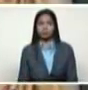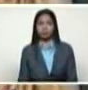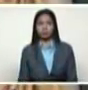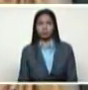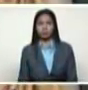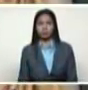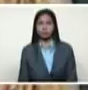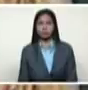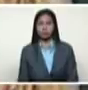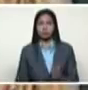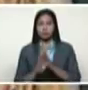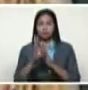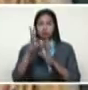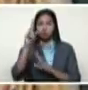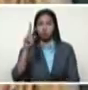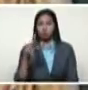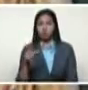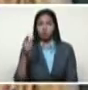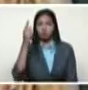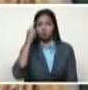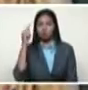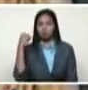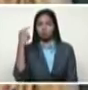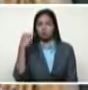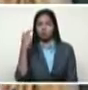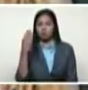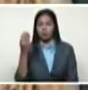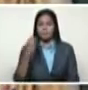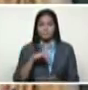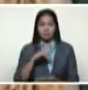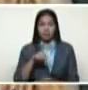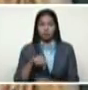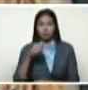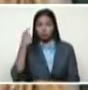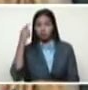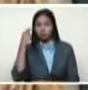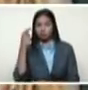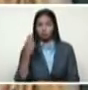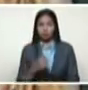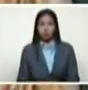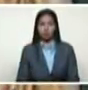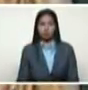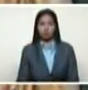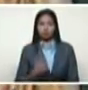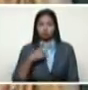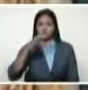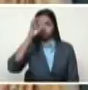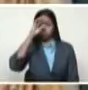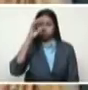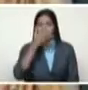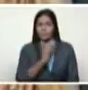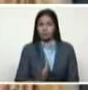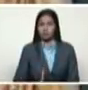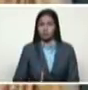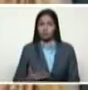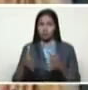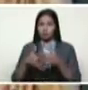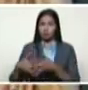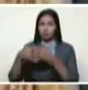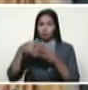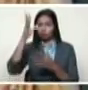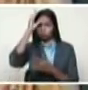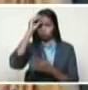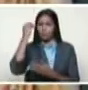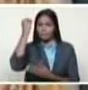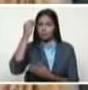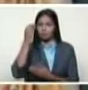Van avanzando todos los días en una locura. Todos los días. Esto es una locura. Yo no sé si el presidente de los Estados Unidos, Donald Trump, tiene